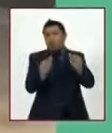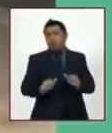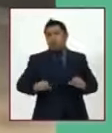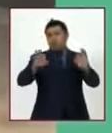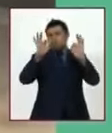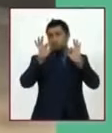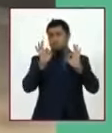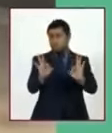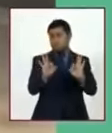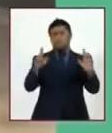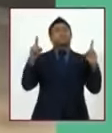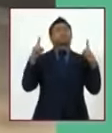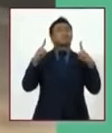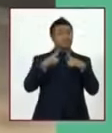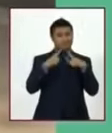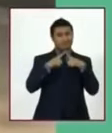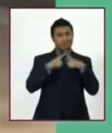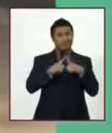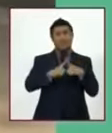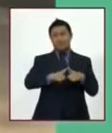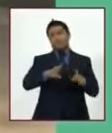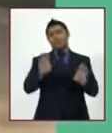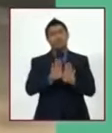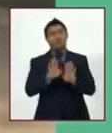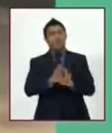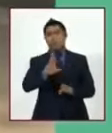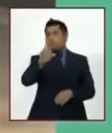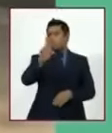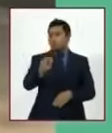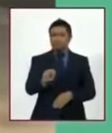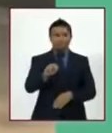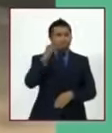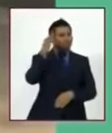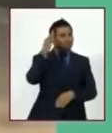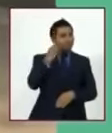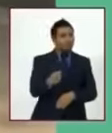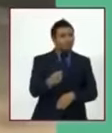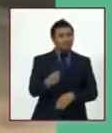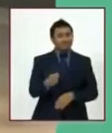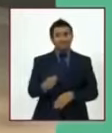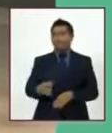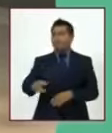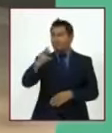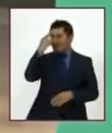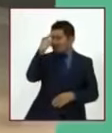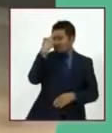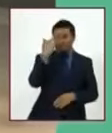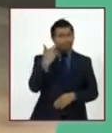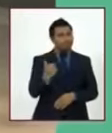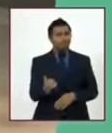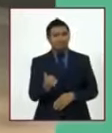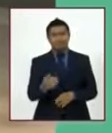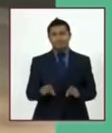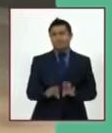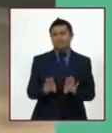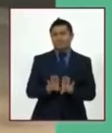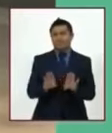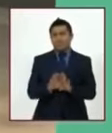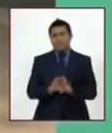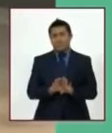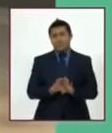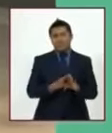la Iglesia es ir en contra de la expresión racional que había tenido y que había caracterizado